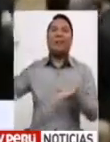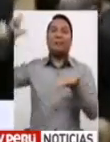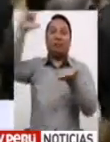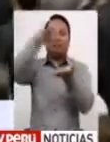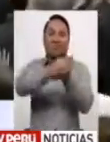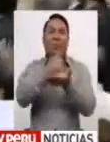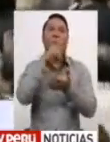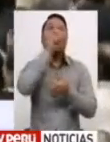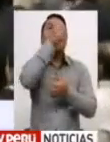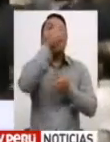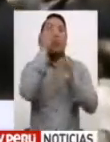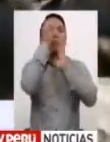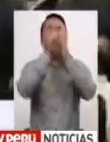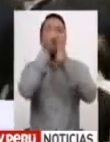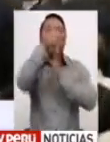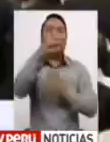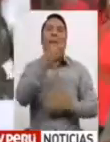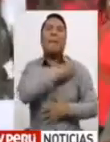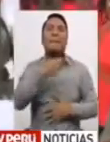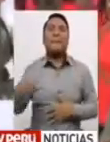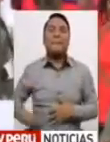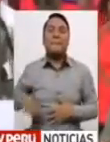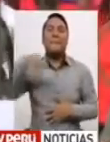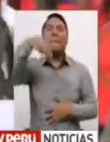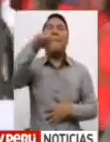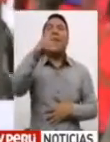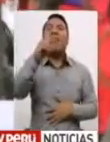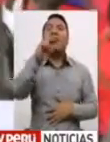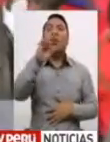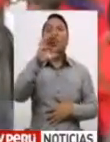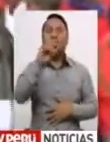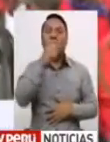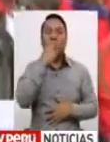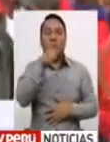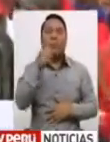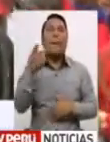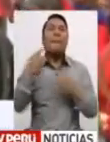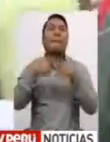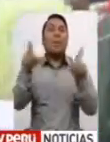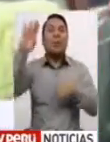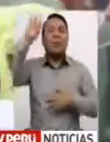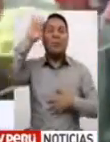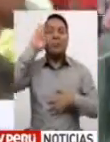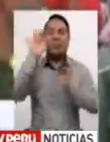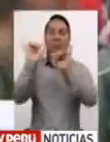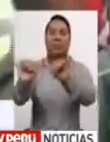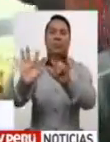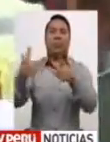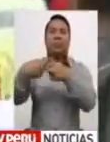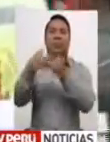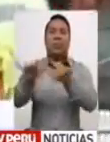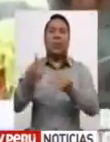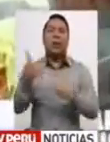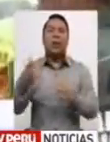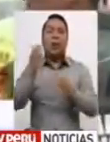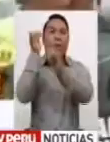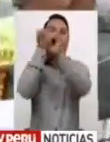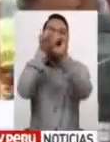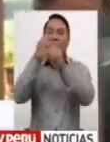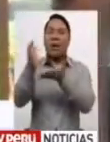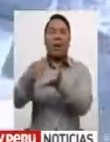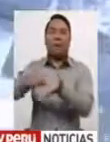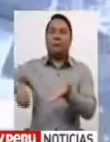presidente Nicolás Maduro y la marcha de la oposición, pero fue retenido en el aeropuerto de Maiquetía y se le quitó sus equipos de